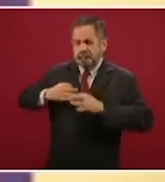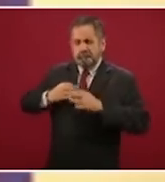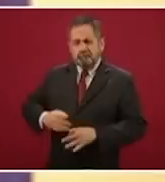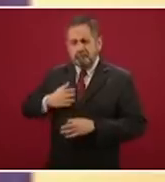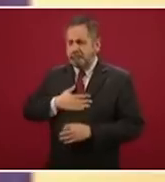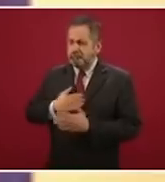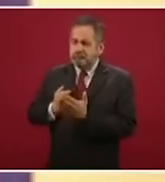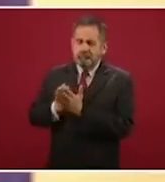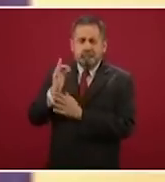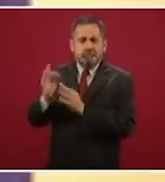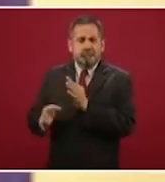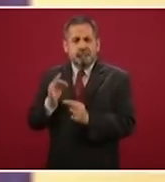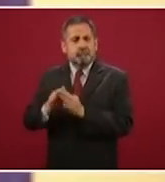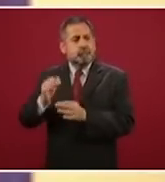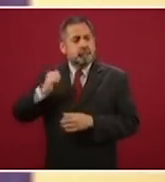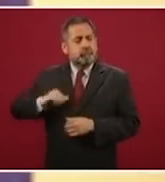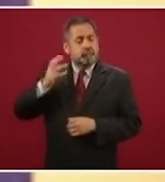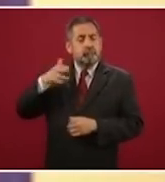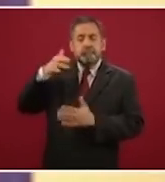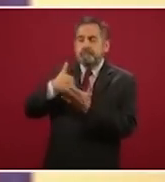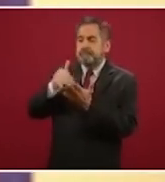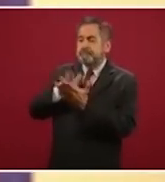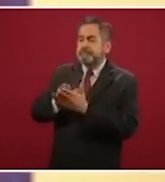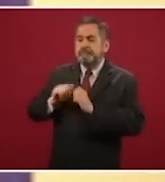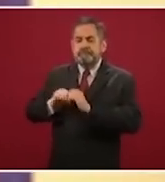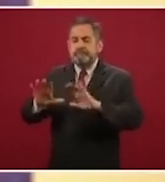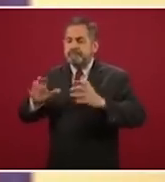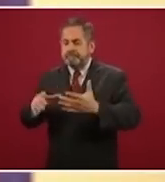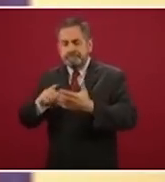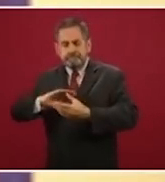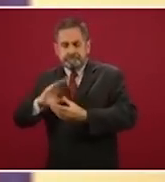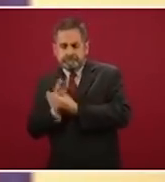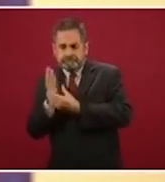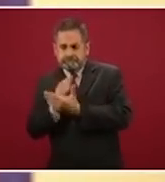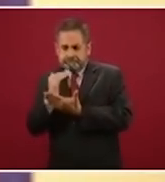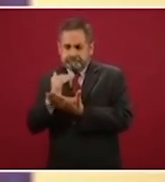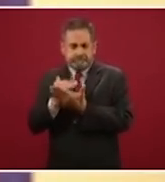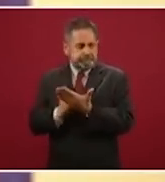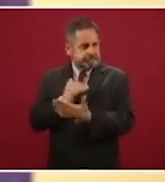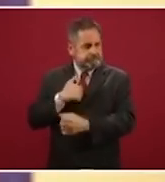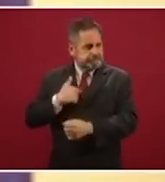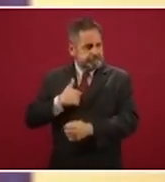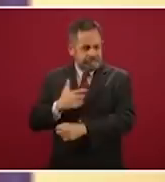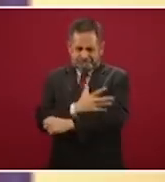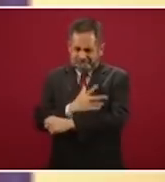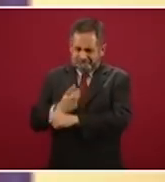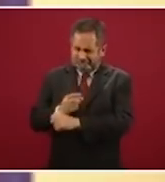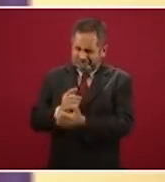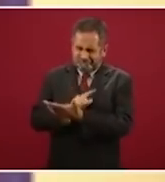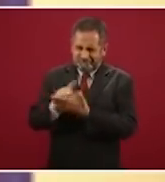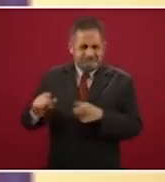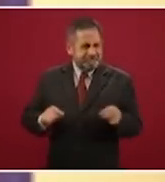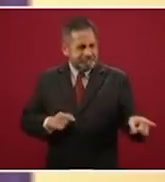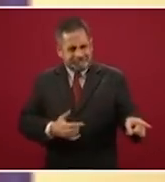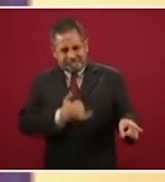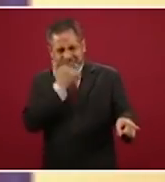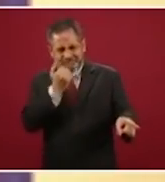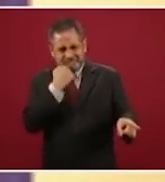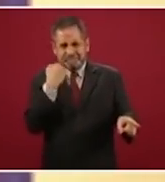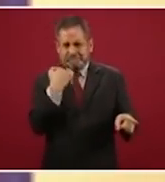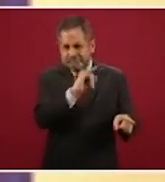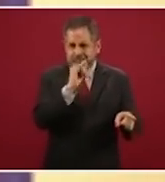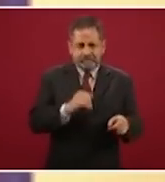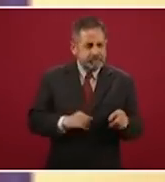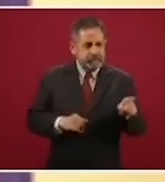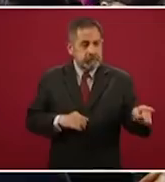que en aquel tiempo se imprimió, en donde se hayan reunido varios documentos que son intachables y desmienten dicha postura.